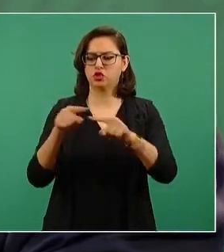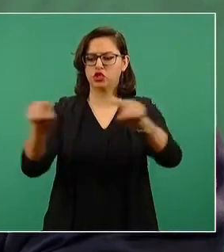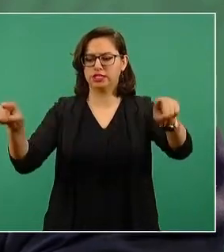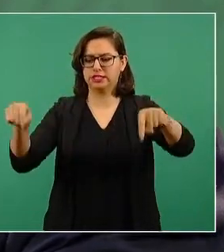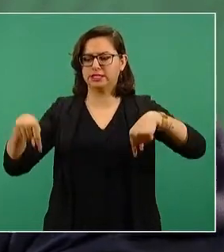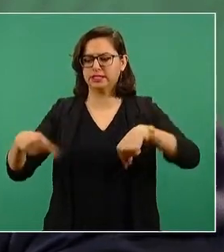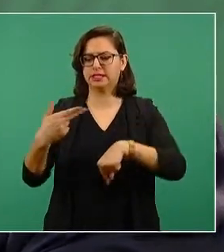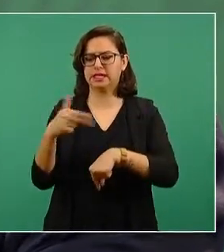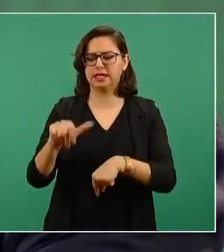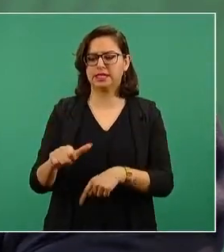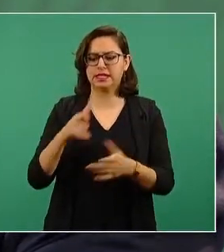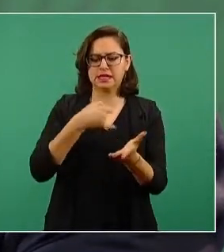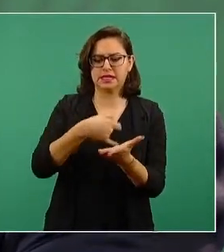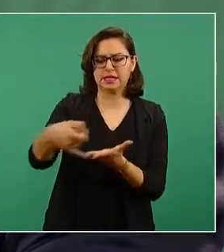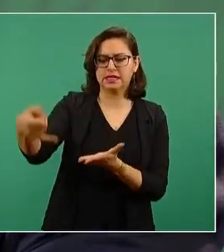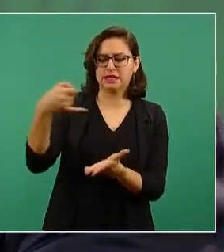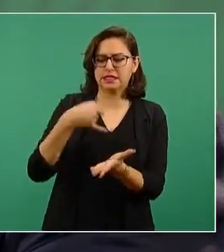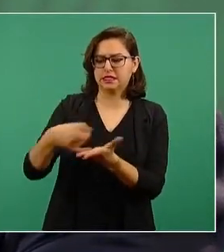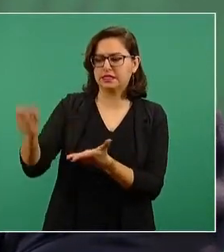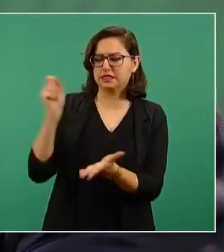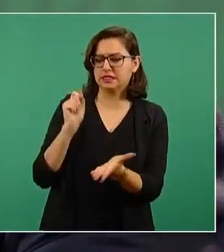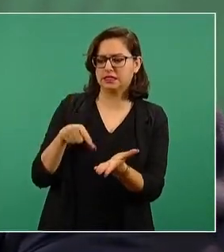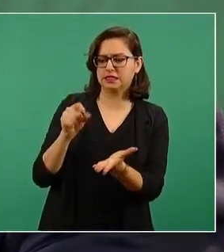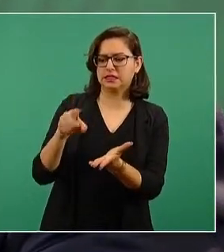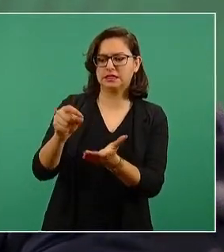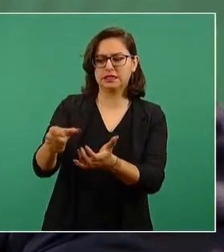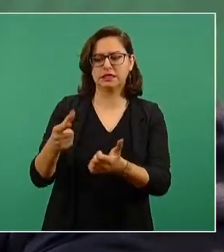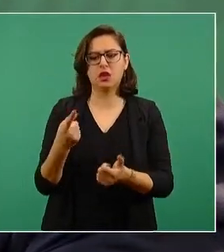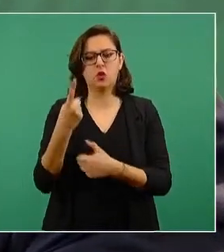4,000,000 de hectáreas al año?